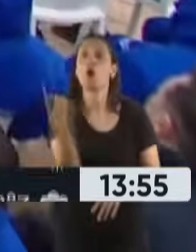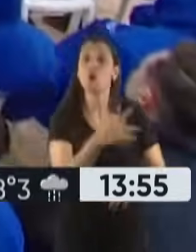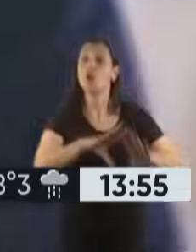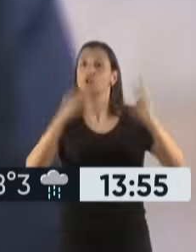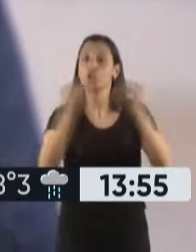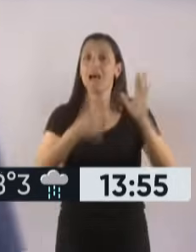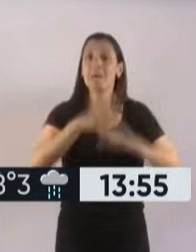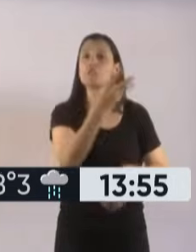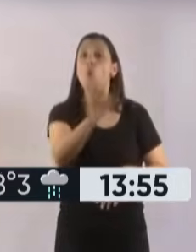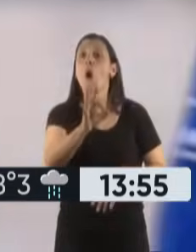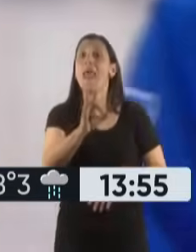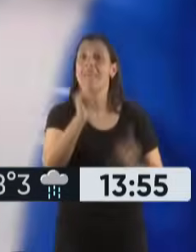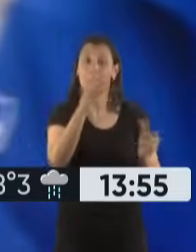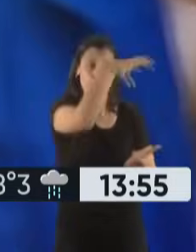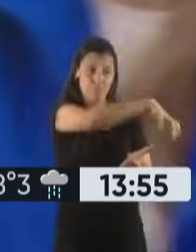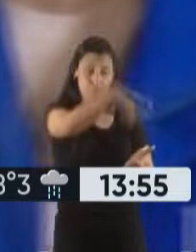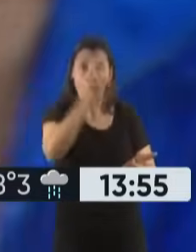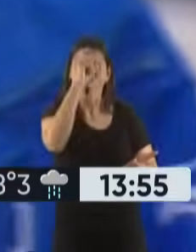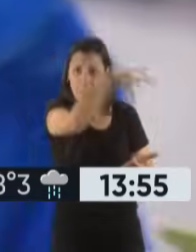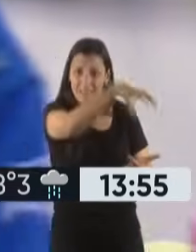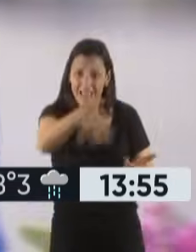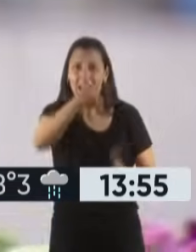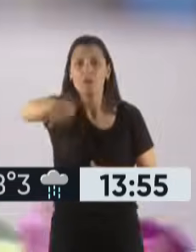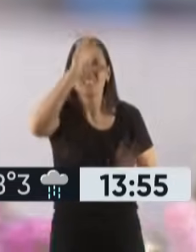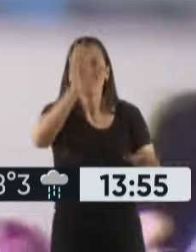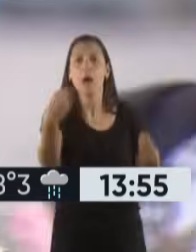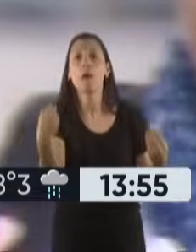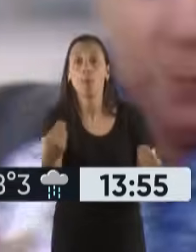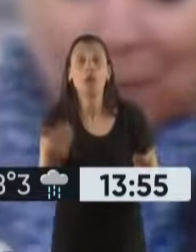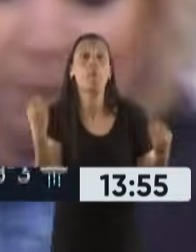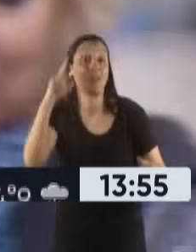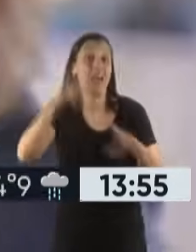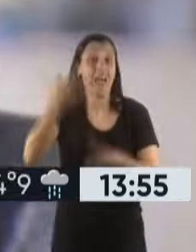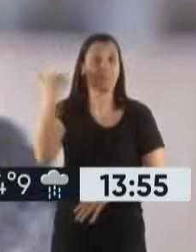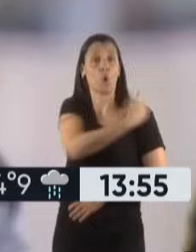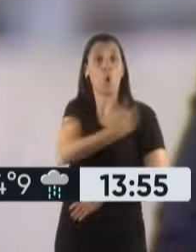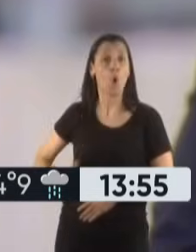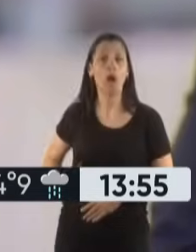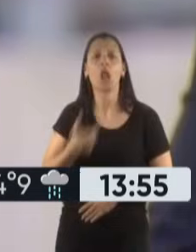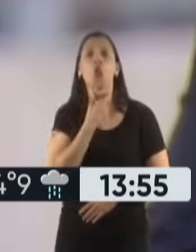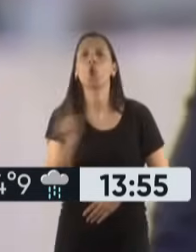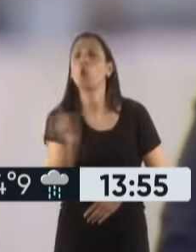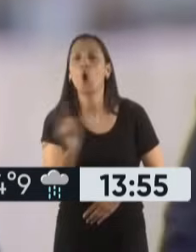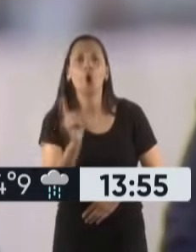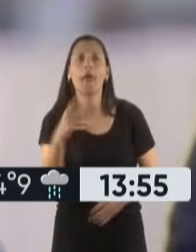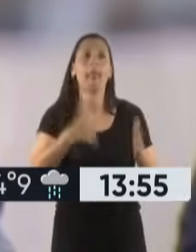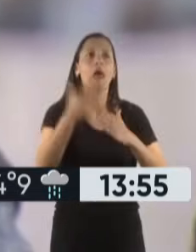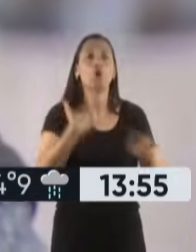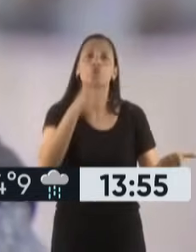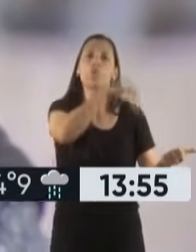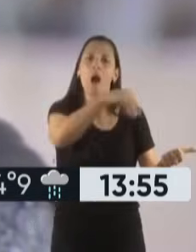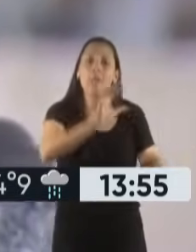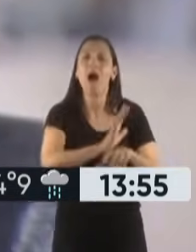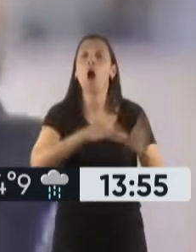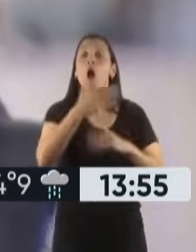40 hospitales modulares en todo el país. ¿Saben por qué? Porque los que se fueron no quisieron hacer más hospitales en